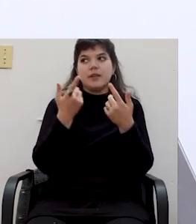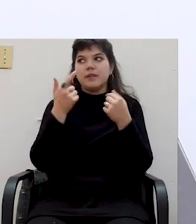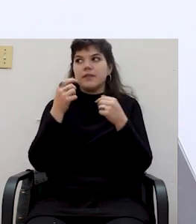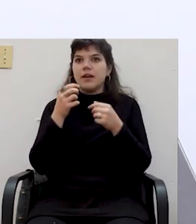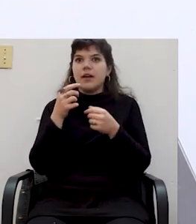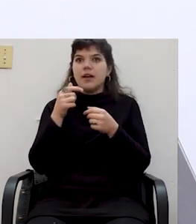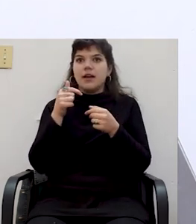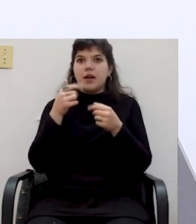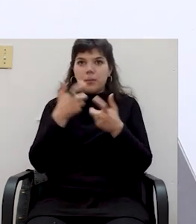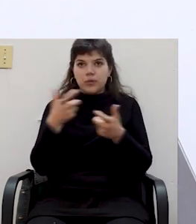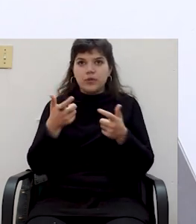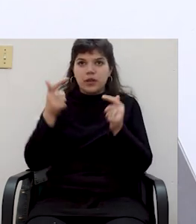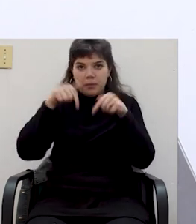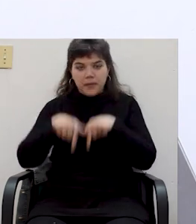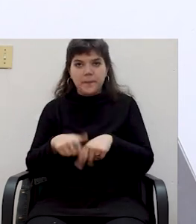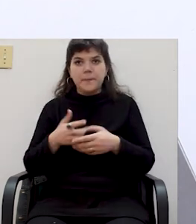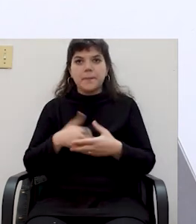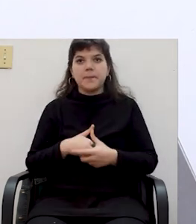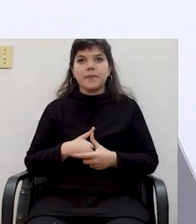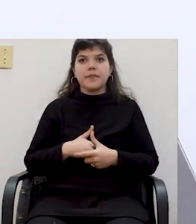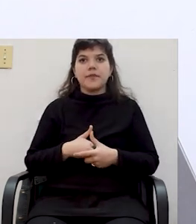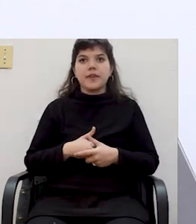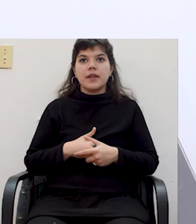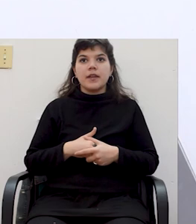por suerte también te coincide.